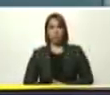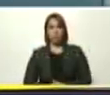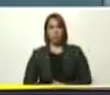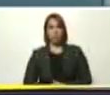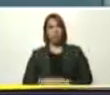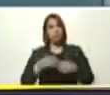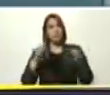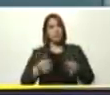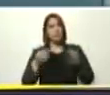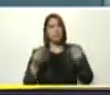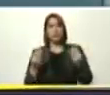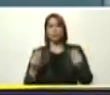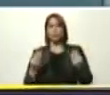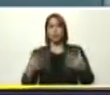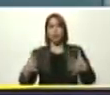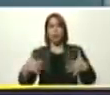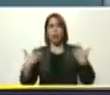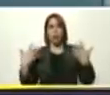siempre con mucha alegría,